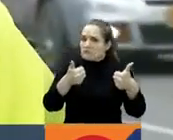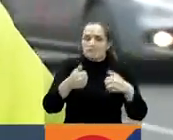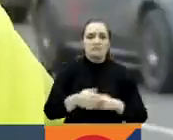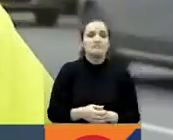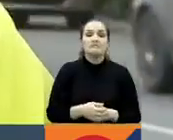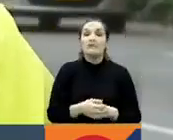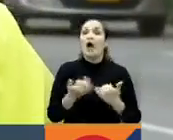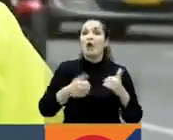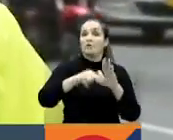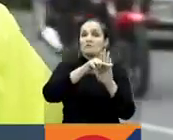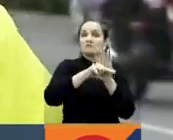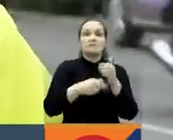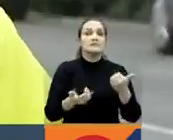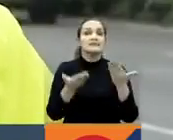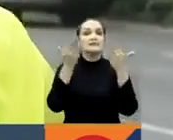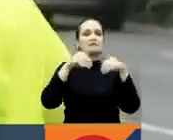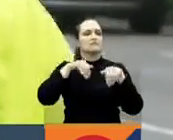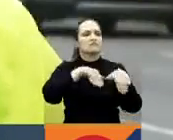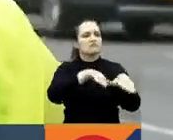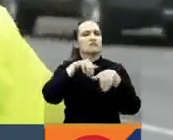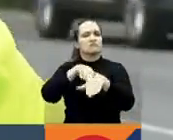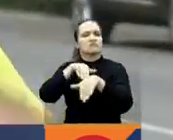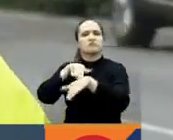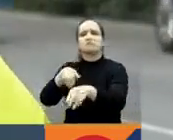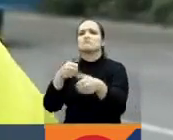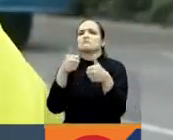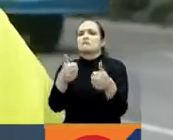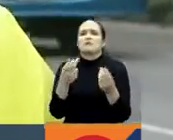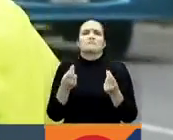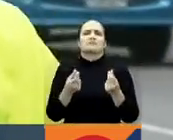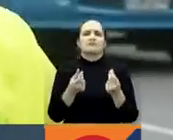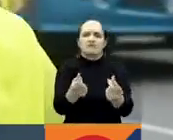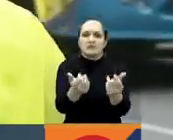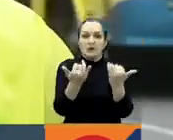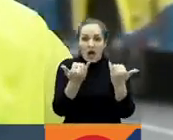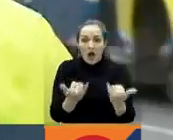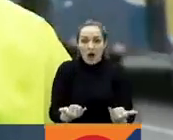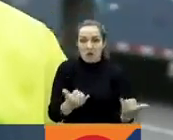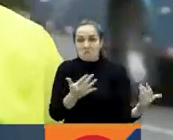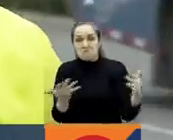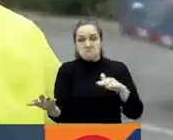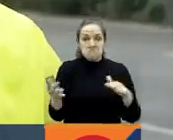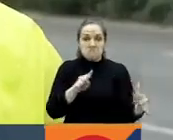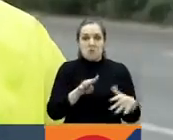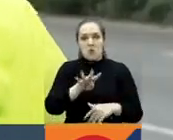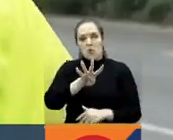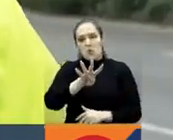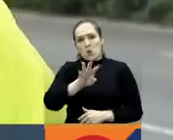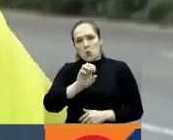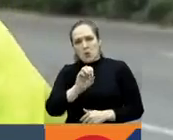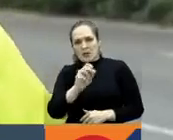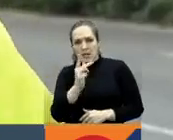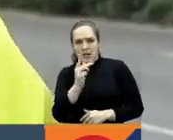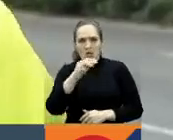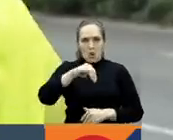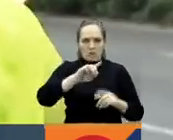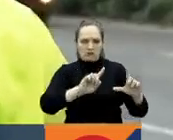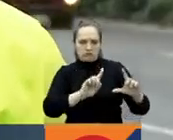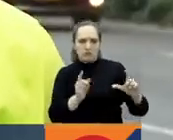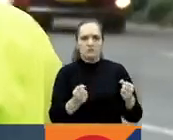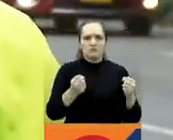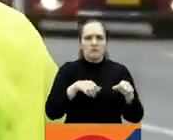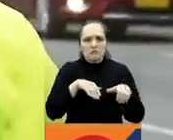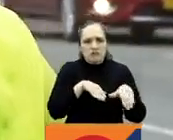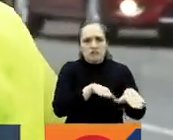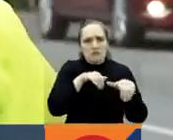restricciones mejoran las condiciones de movilidad en los accesos. Hoy tenemos unas condiciones de 40 a 45 kilómetros por hora ingresando un